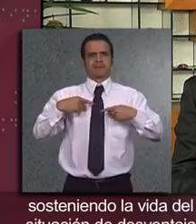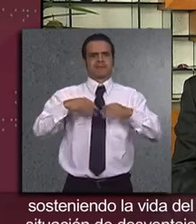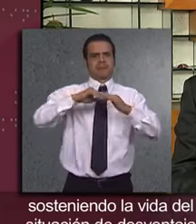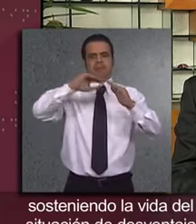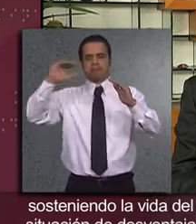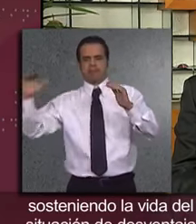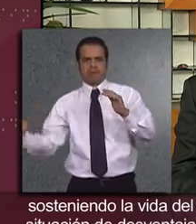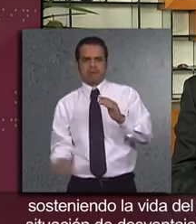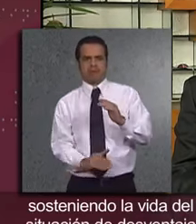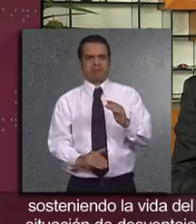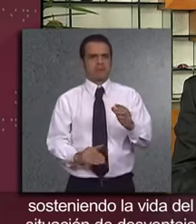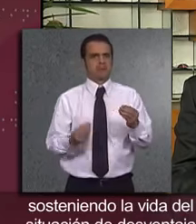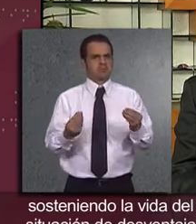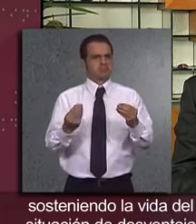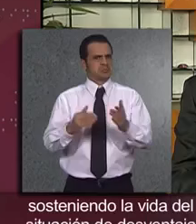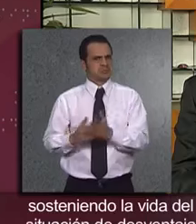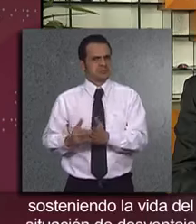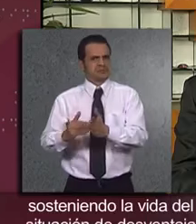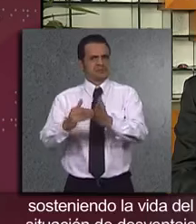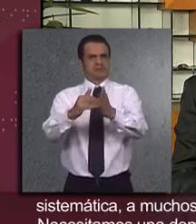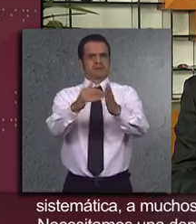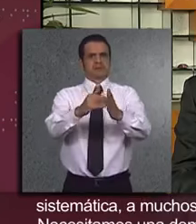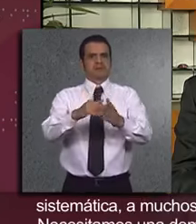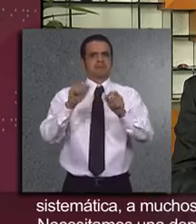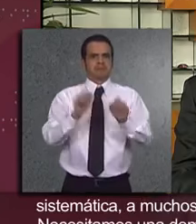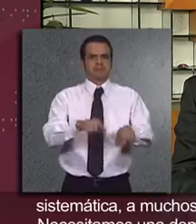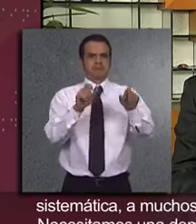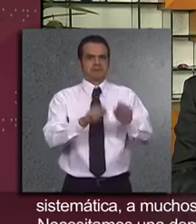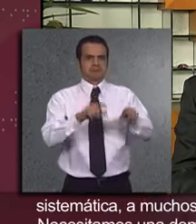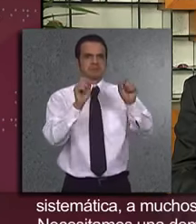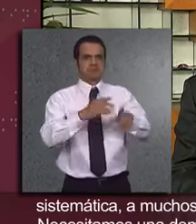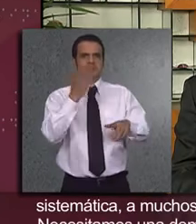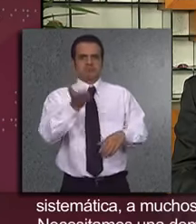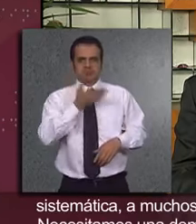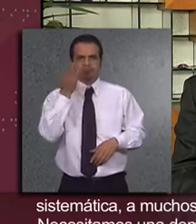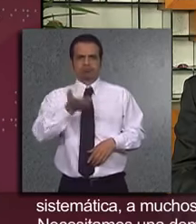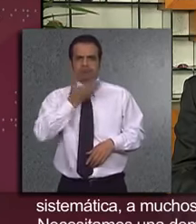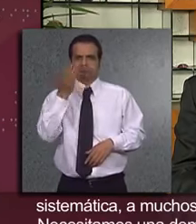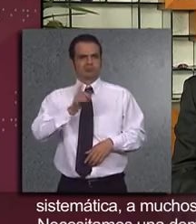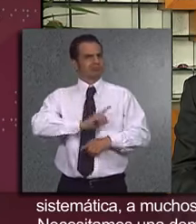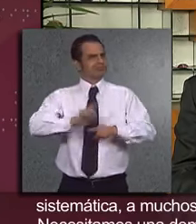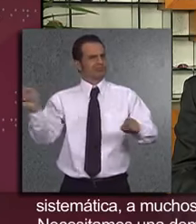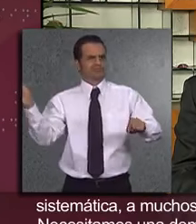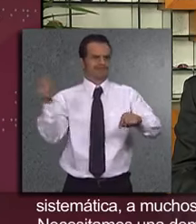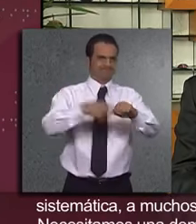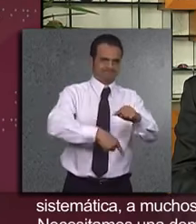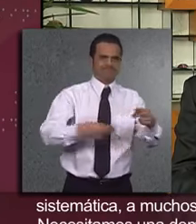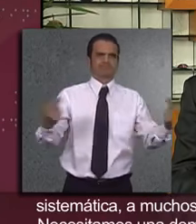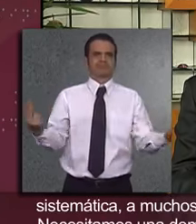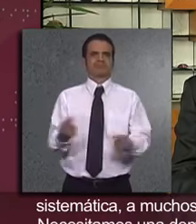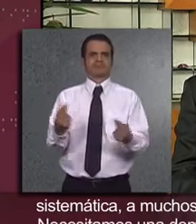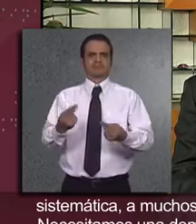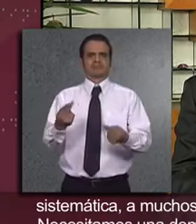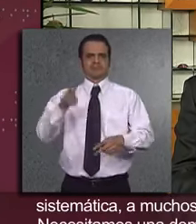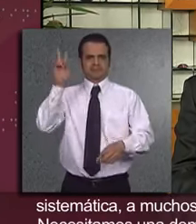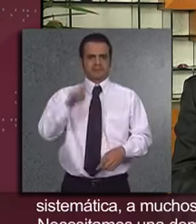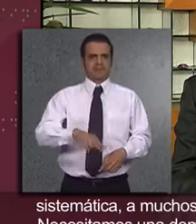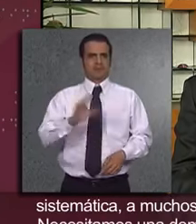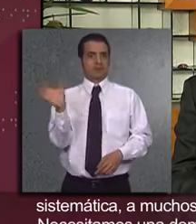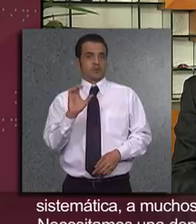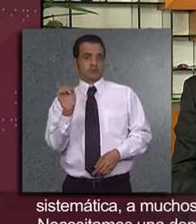de desventaja asimétrica, permanente, sistemática a muchos millones de personas. Necesitamos